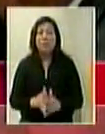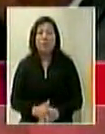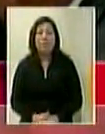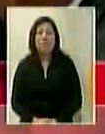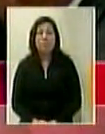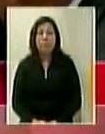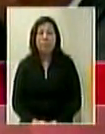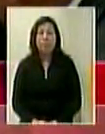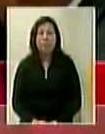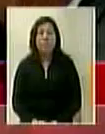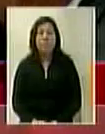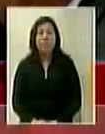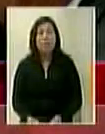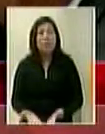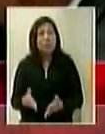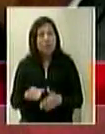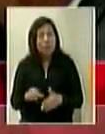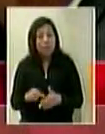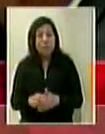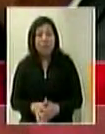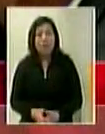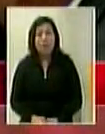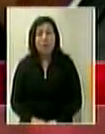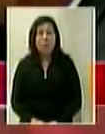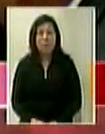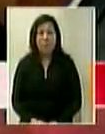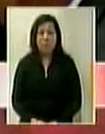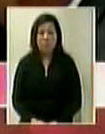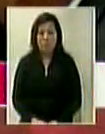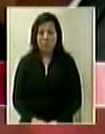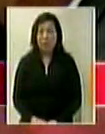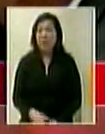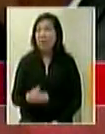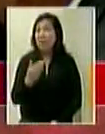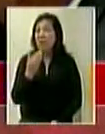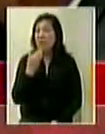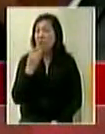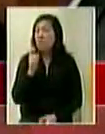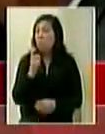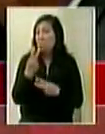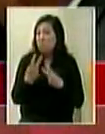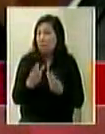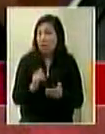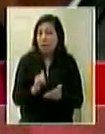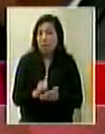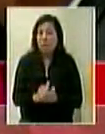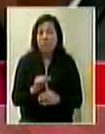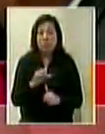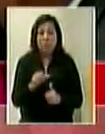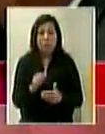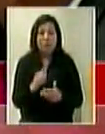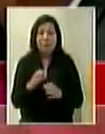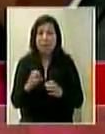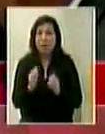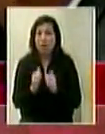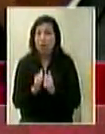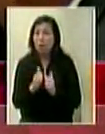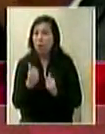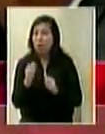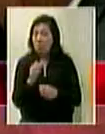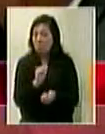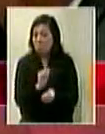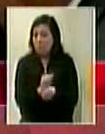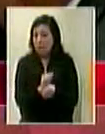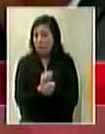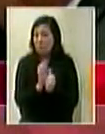sistemáticamente dónde está ubicado en el pabellón Antauro Humala, quiénes lo visitan, en qué circunstancias se relaciona con otros